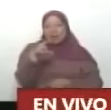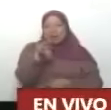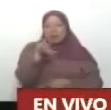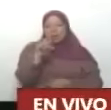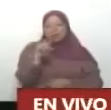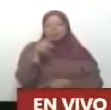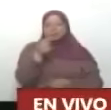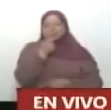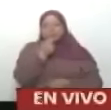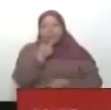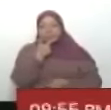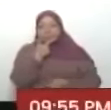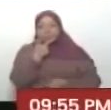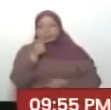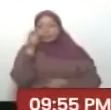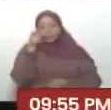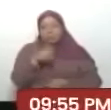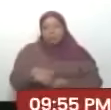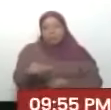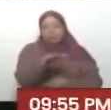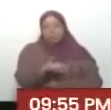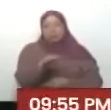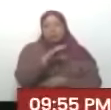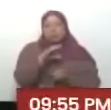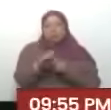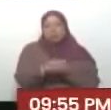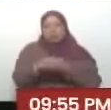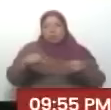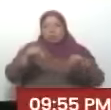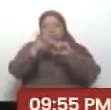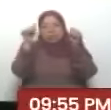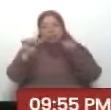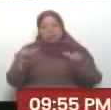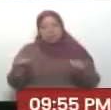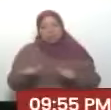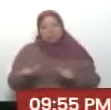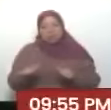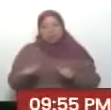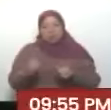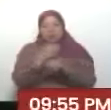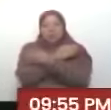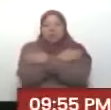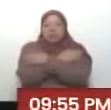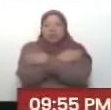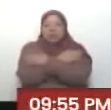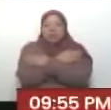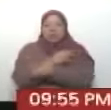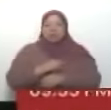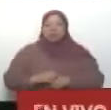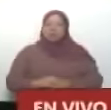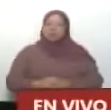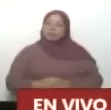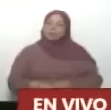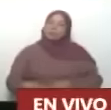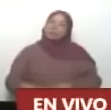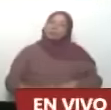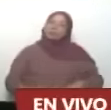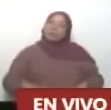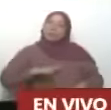y estuvo muy bonito eso, presidente. Y mi pueblo hermoso, cultor también, artistas de allá y todo el pueblo, le mando un saludo y un abrazo. Somos